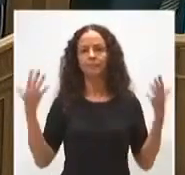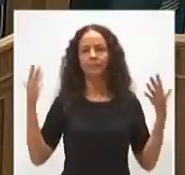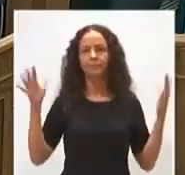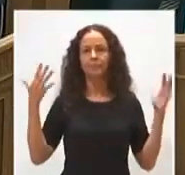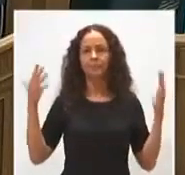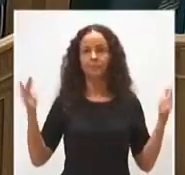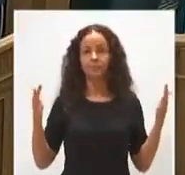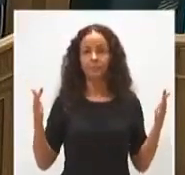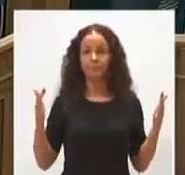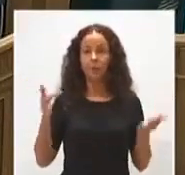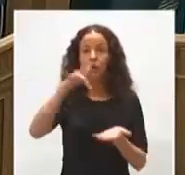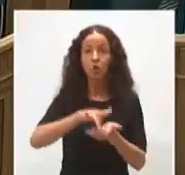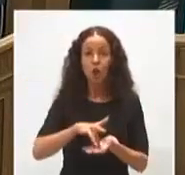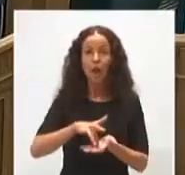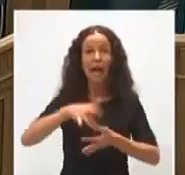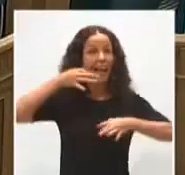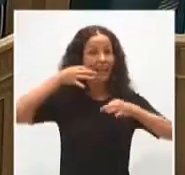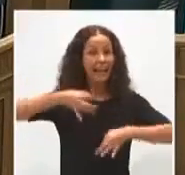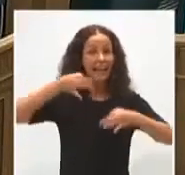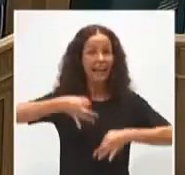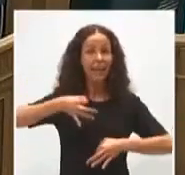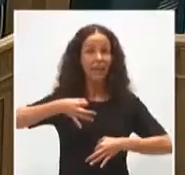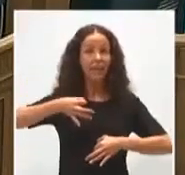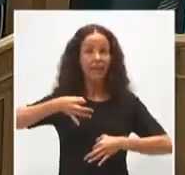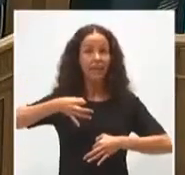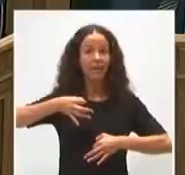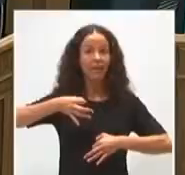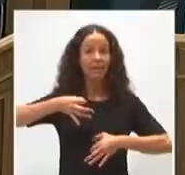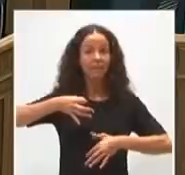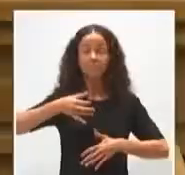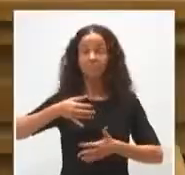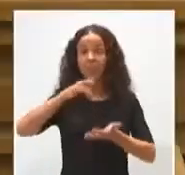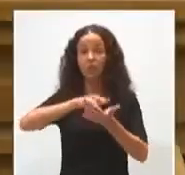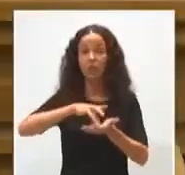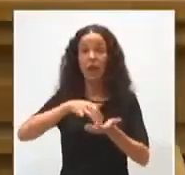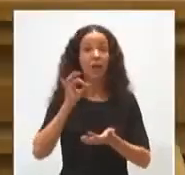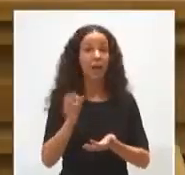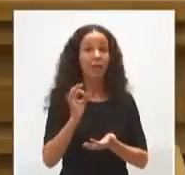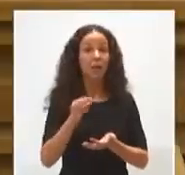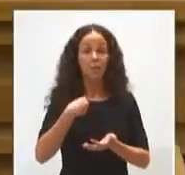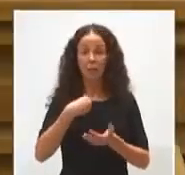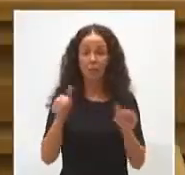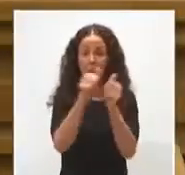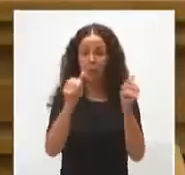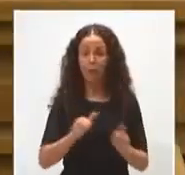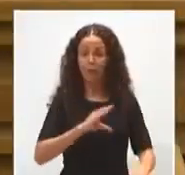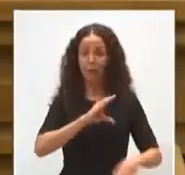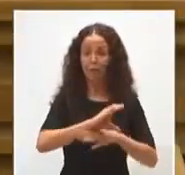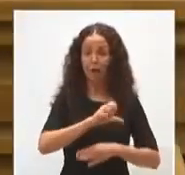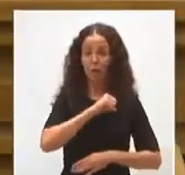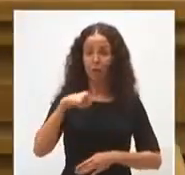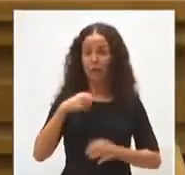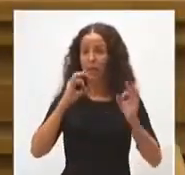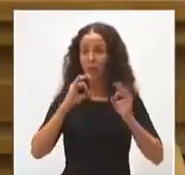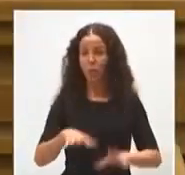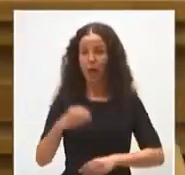a la hora de la verdad a la hora de la verdad a la hora de la verdad con el mismo modelo de financiación autónomica que había cuando gobernó